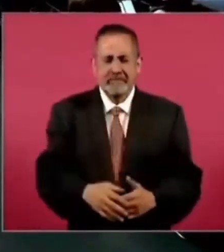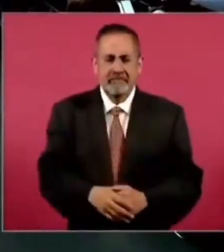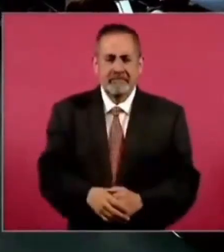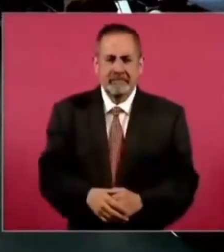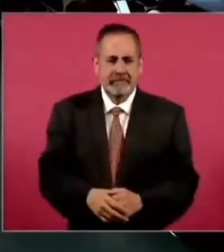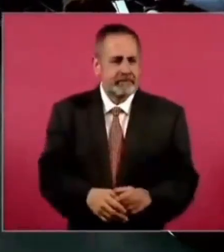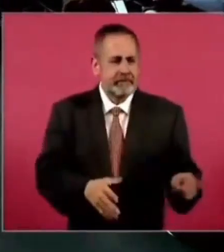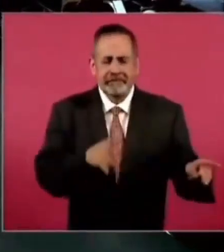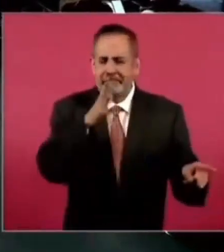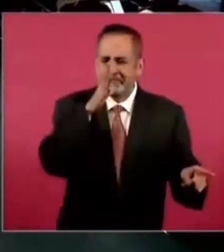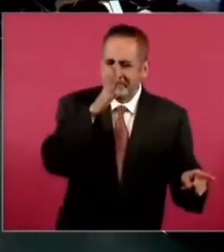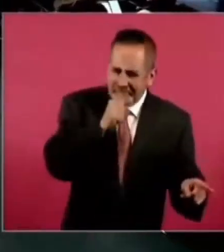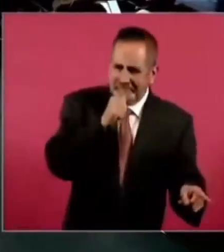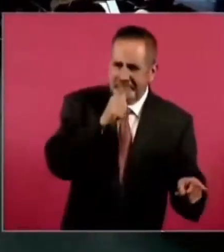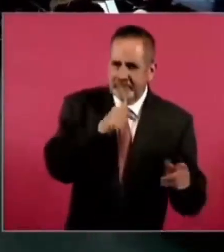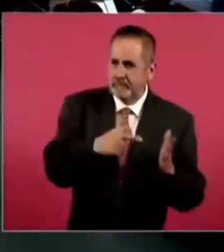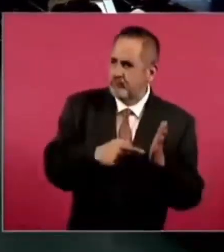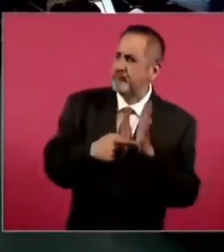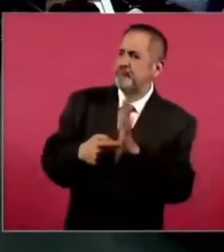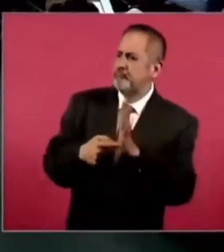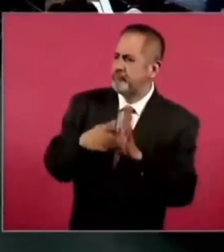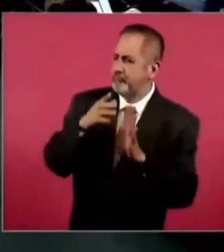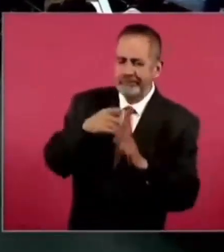No pudieron demostrarlo